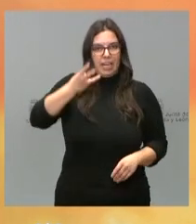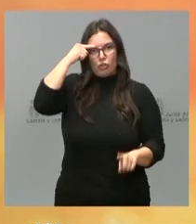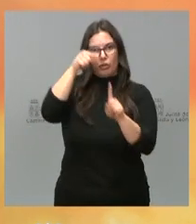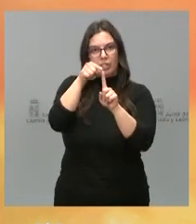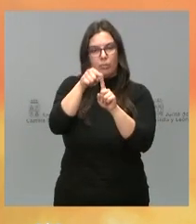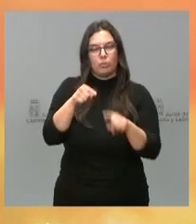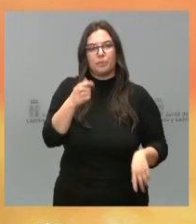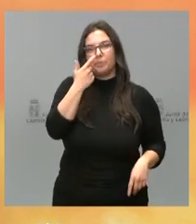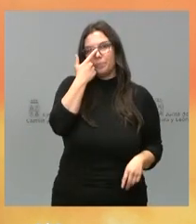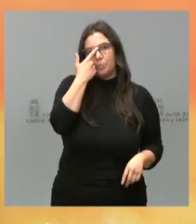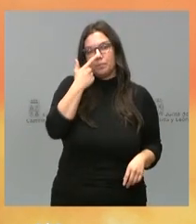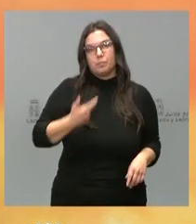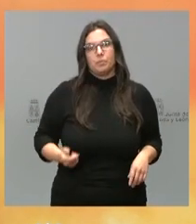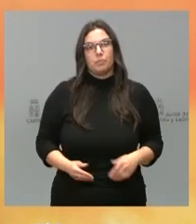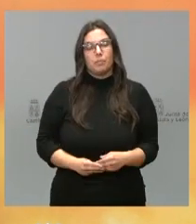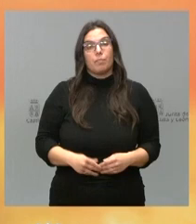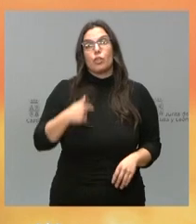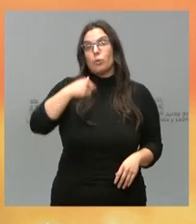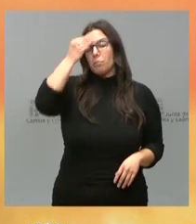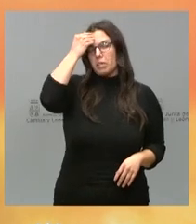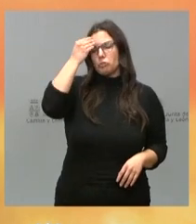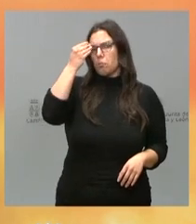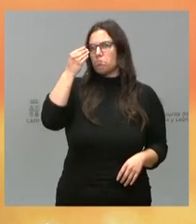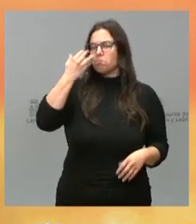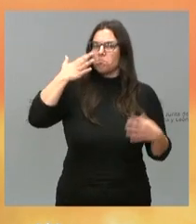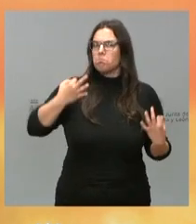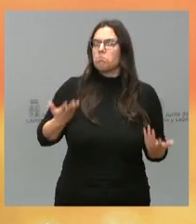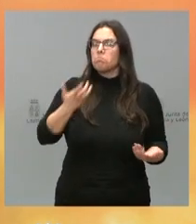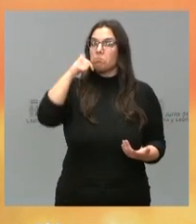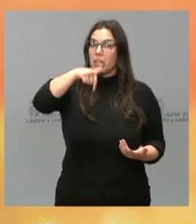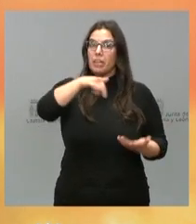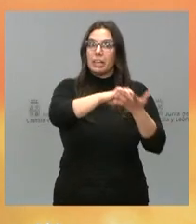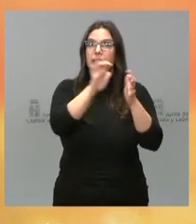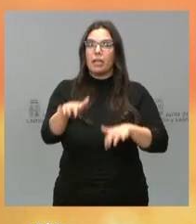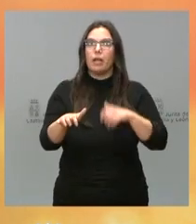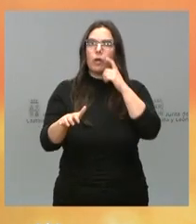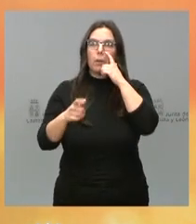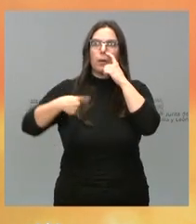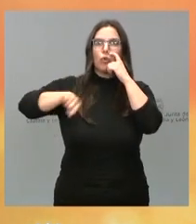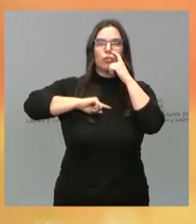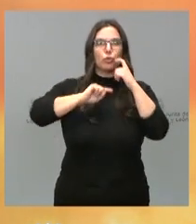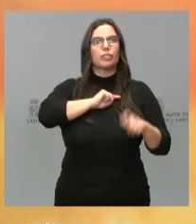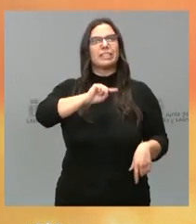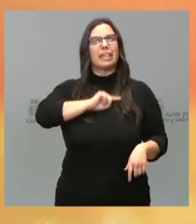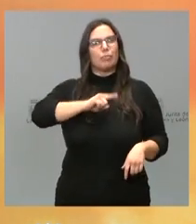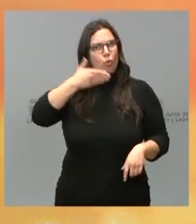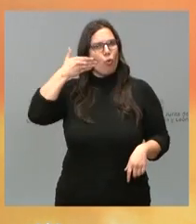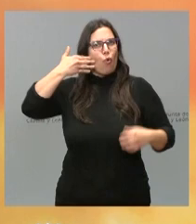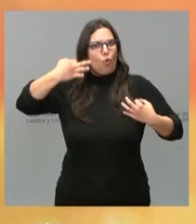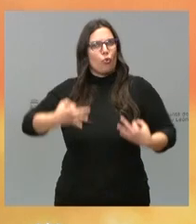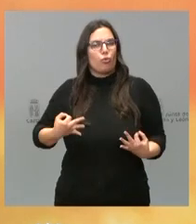creo que no me equivoco si digo que en Castilla y león nos sentimos claramente orgullosos